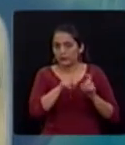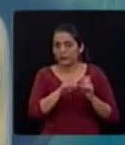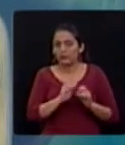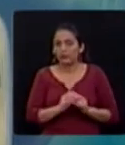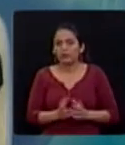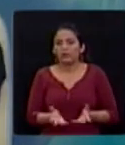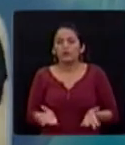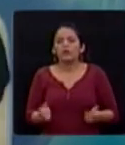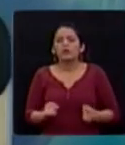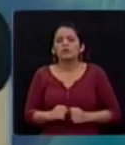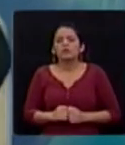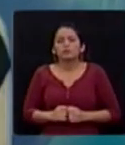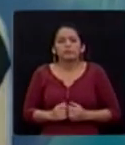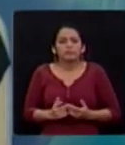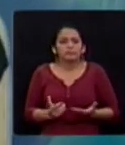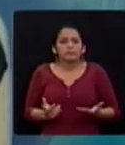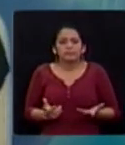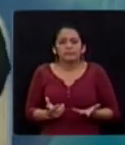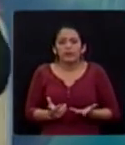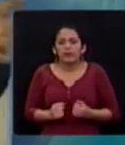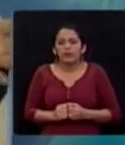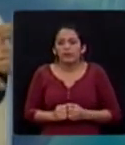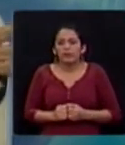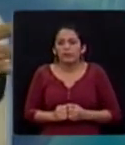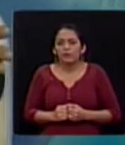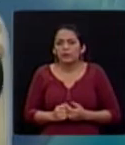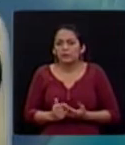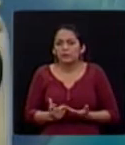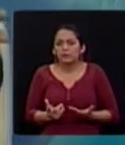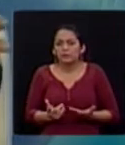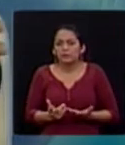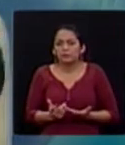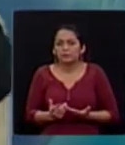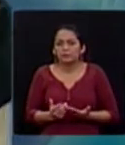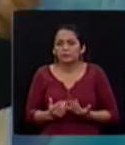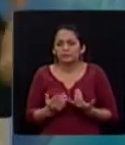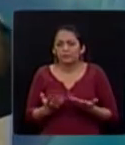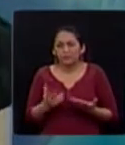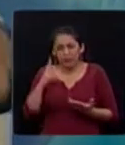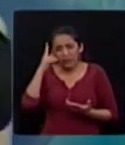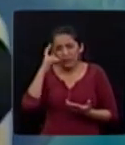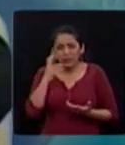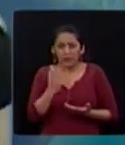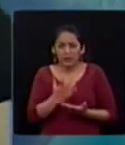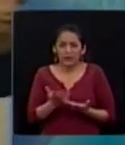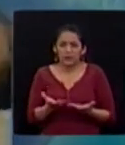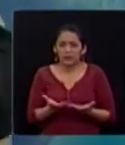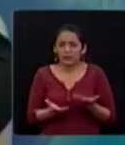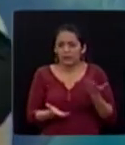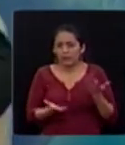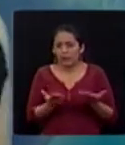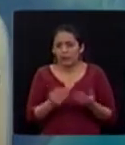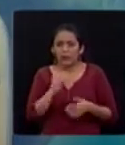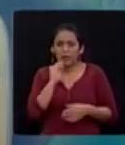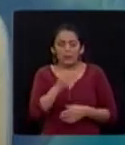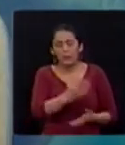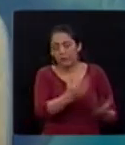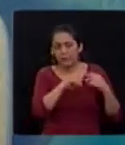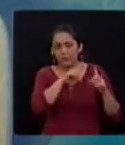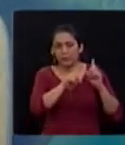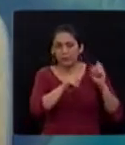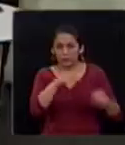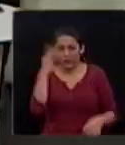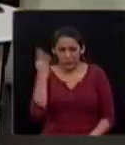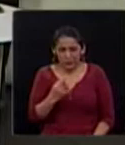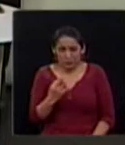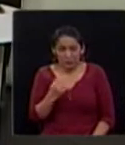tiene el vicepresidente. O sea, ni siquiera a nivel político, mucho menos a nivel penal. ¿Usted cree que tiene futuro este llamado que usted hace? Mire, lo que yo